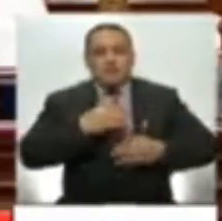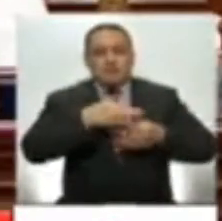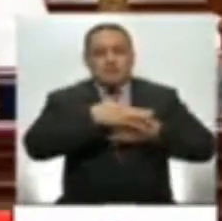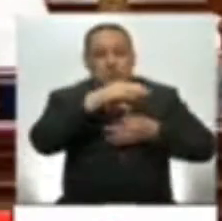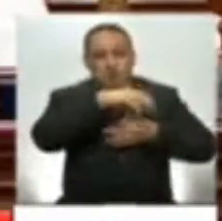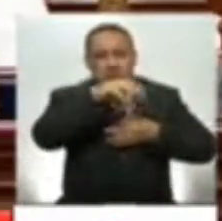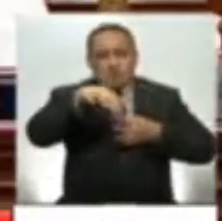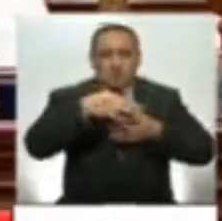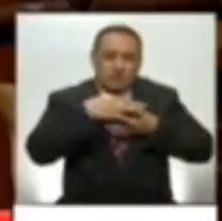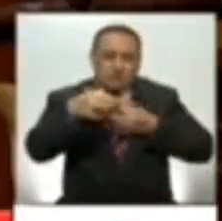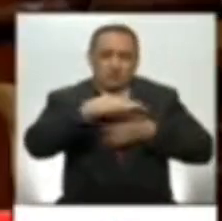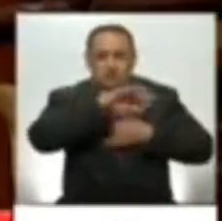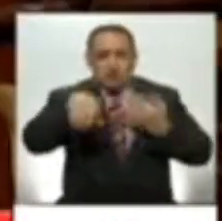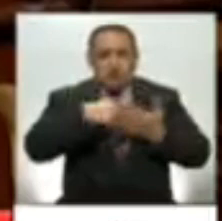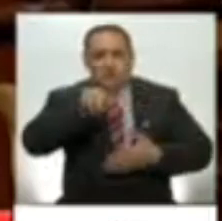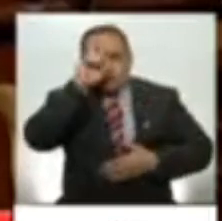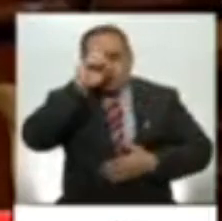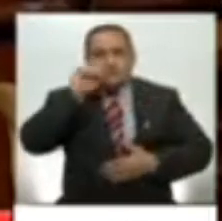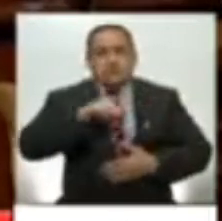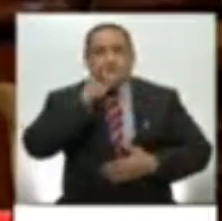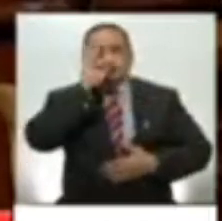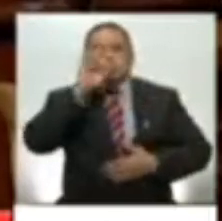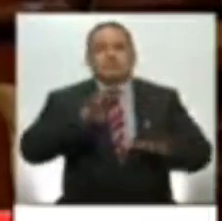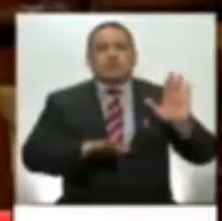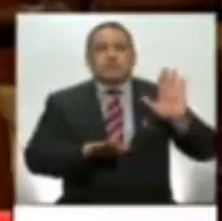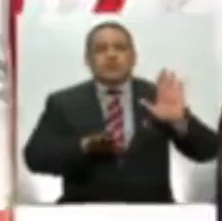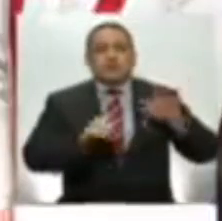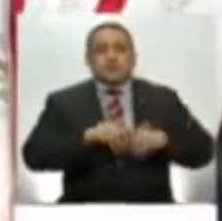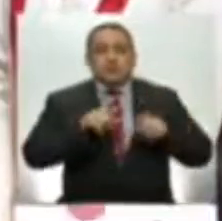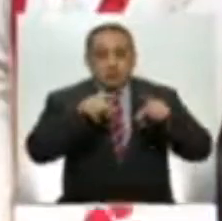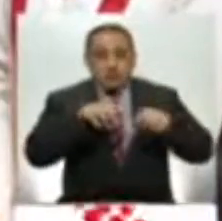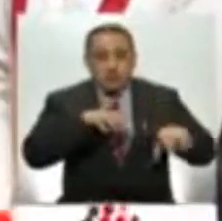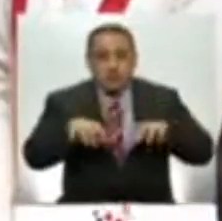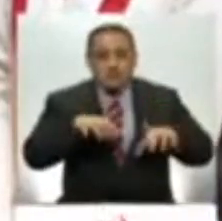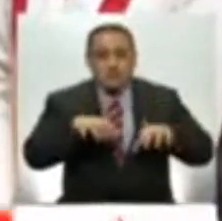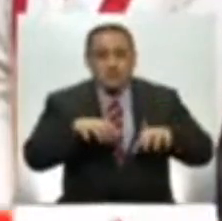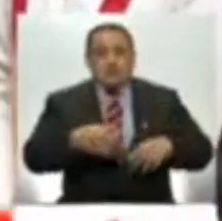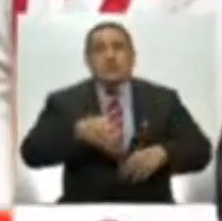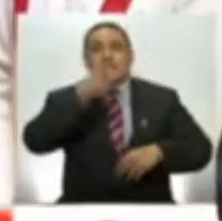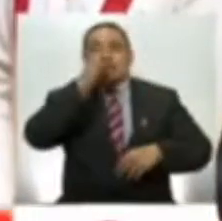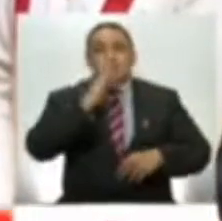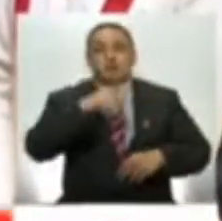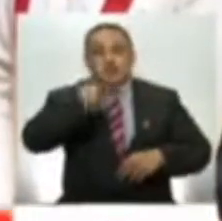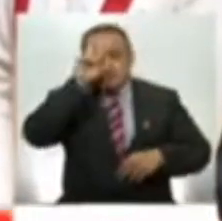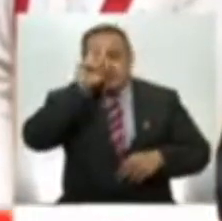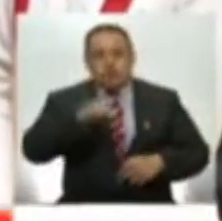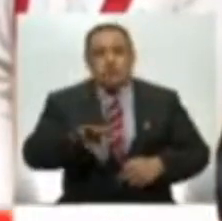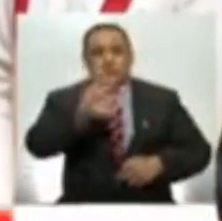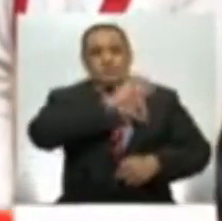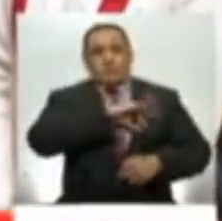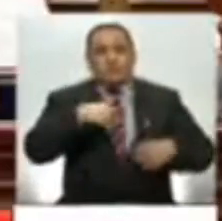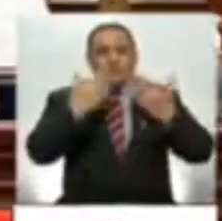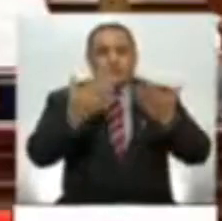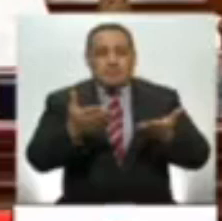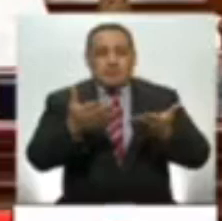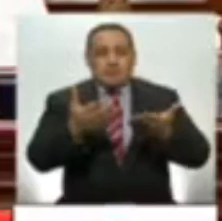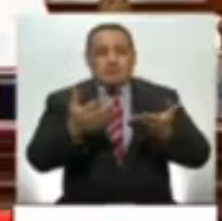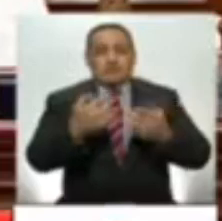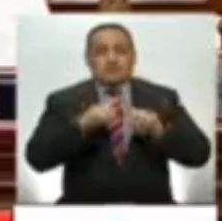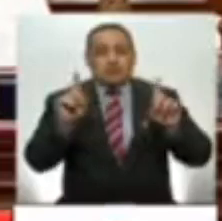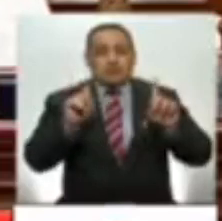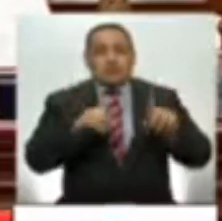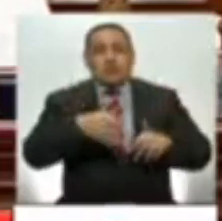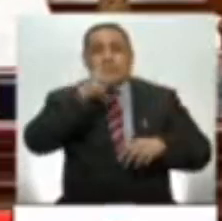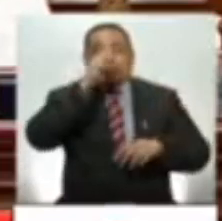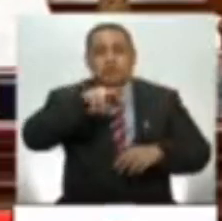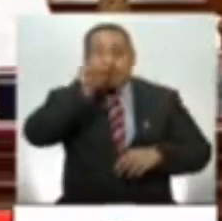pueblos profundos del Perú, sí, juro. Si así lo hace, que Dios y la patria lo premien, sino